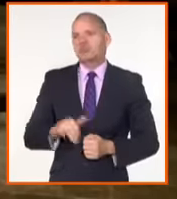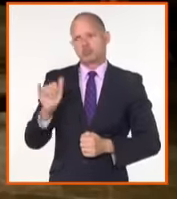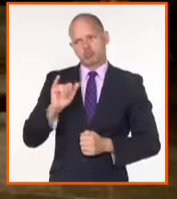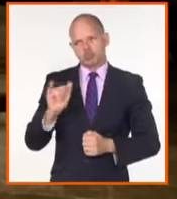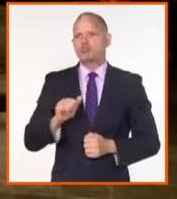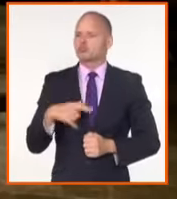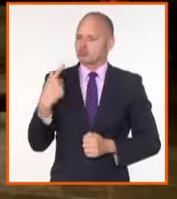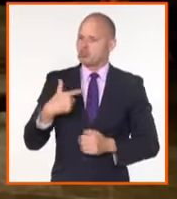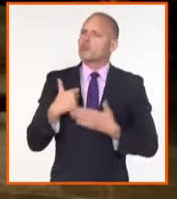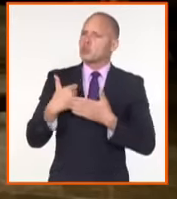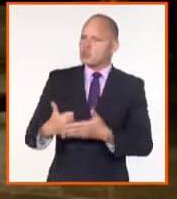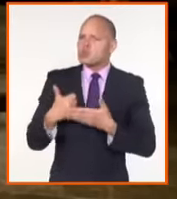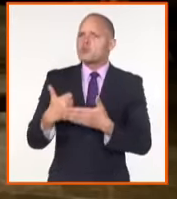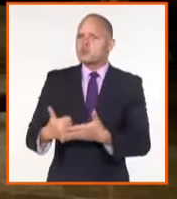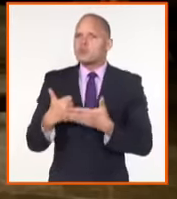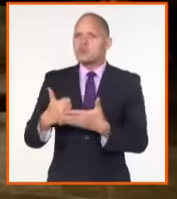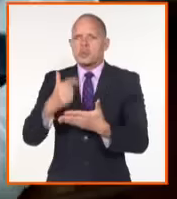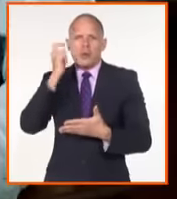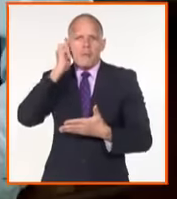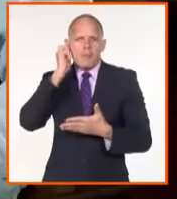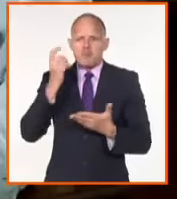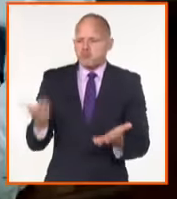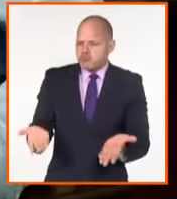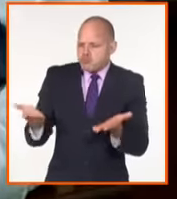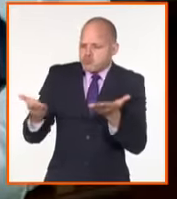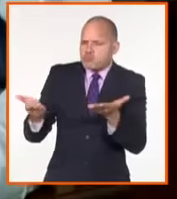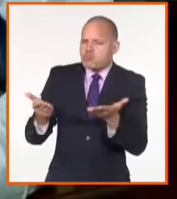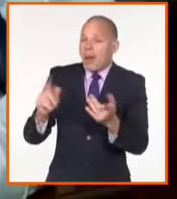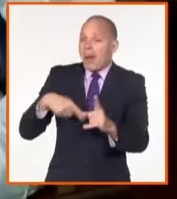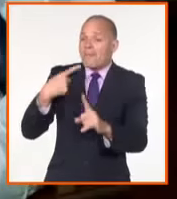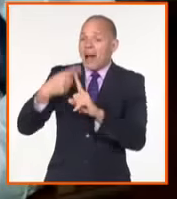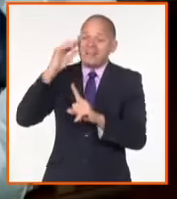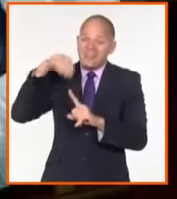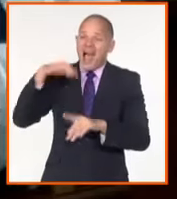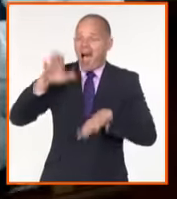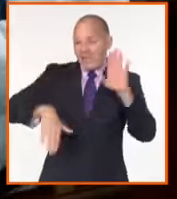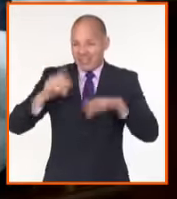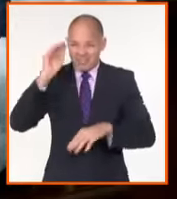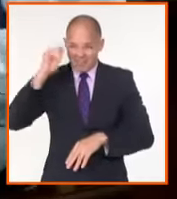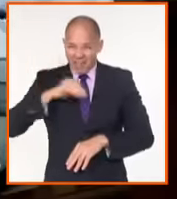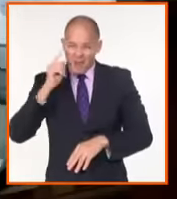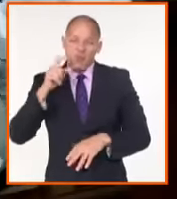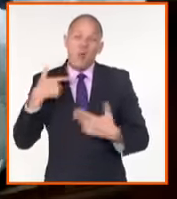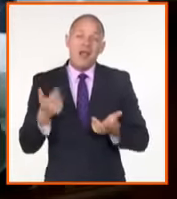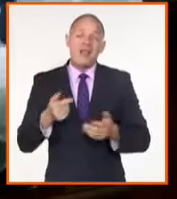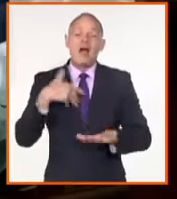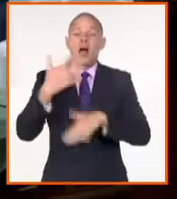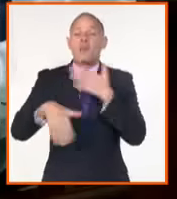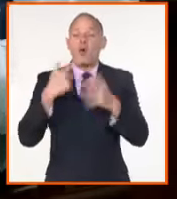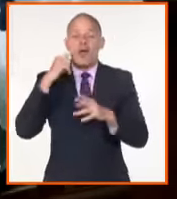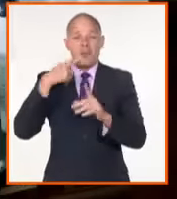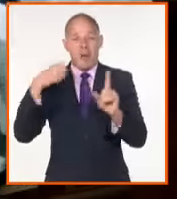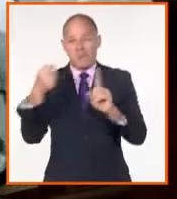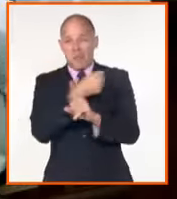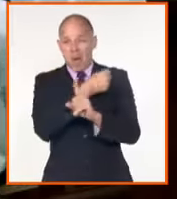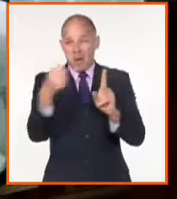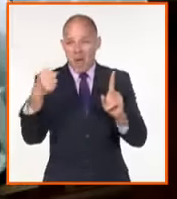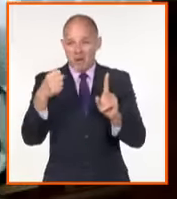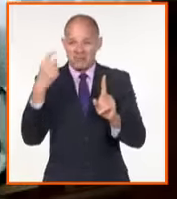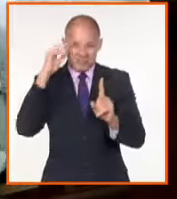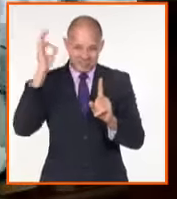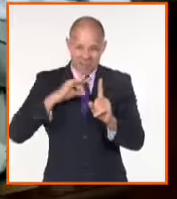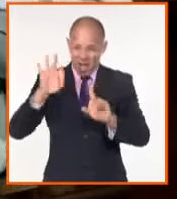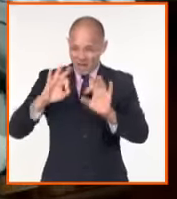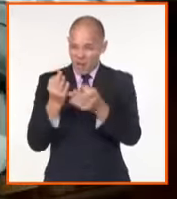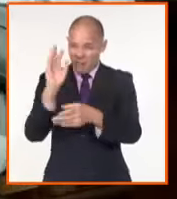en una lucha férrea contra la violencia de género, que es un tema que sabes que es muy complejo su tratamiento,